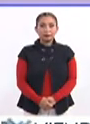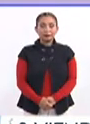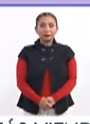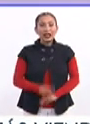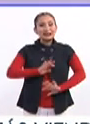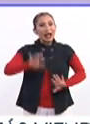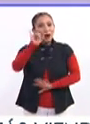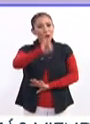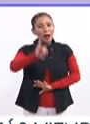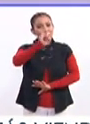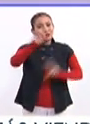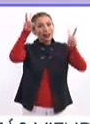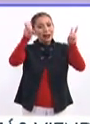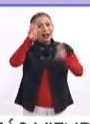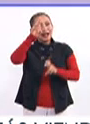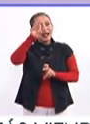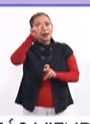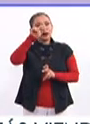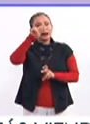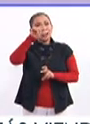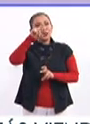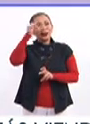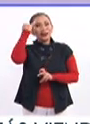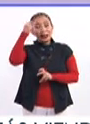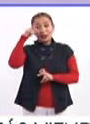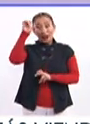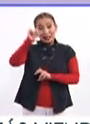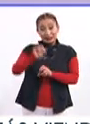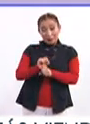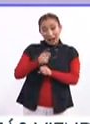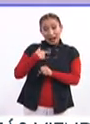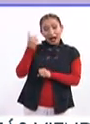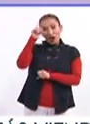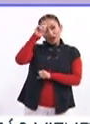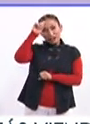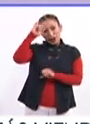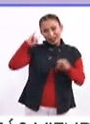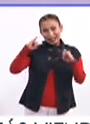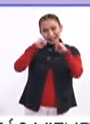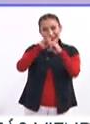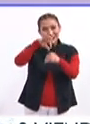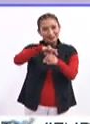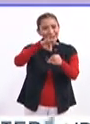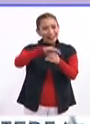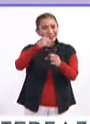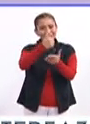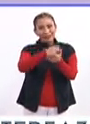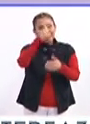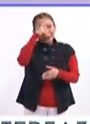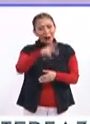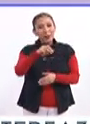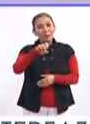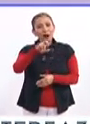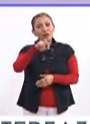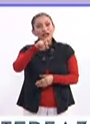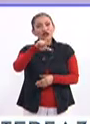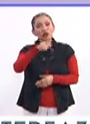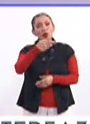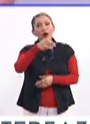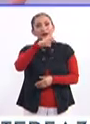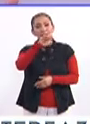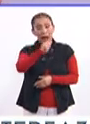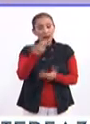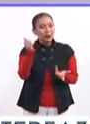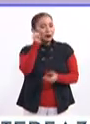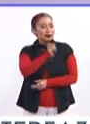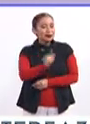Y ya es jueves de Rebotando Idea y como cada semana se encuentra con nosotros el consejero del Instituto Electoral de la Ciudad de México, Mauricio Huesca,